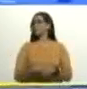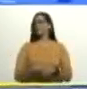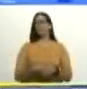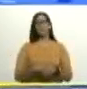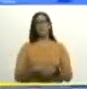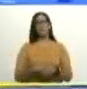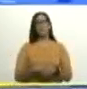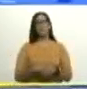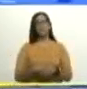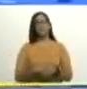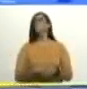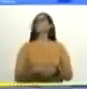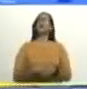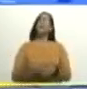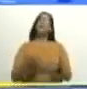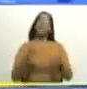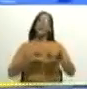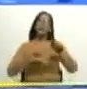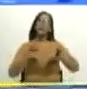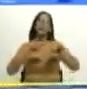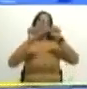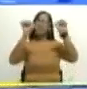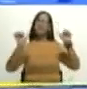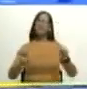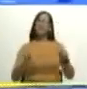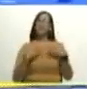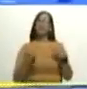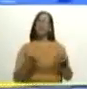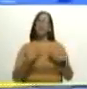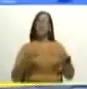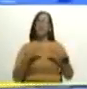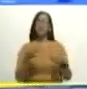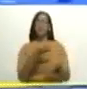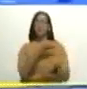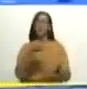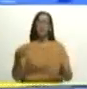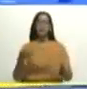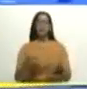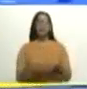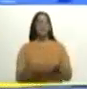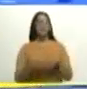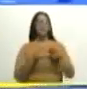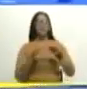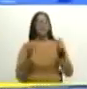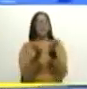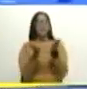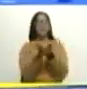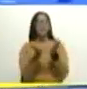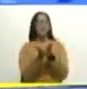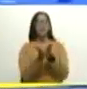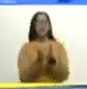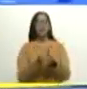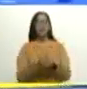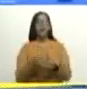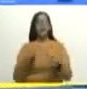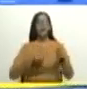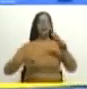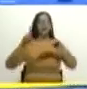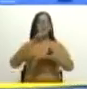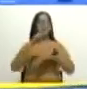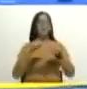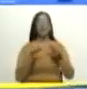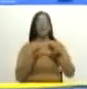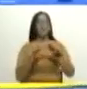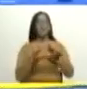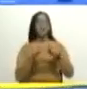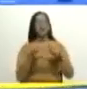para construir un sistema de salud público totalmente eficiente, para mantener las escuelas, para mantener los liceos, para